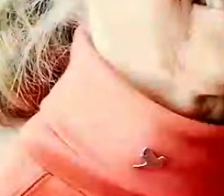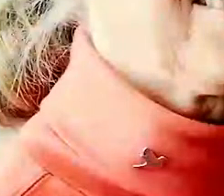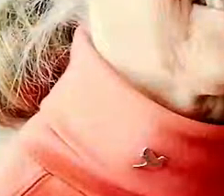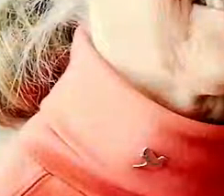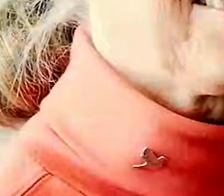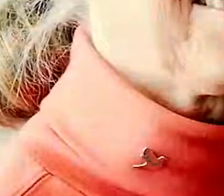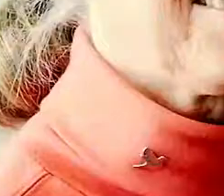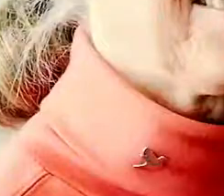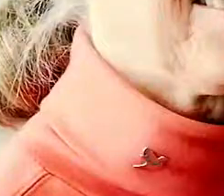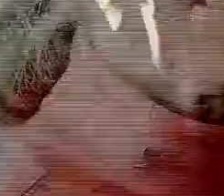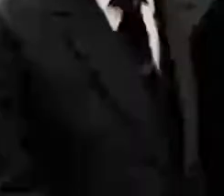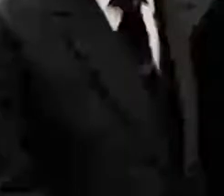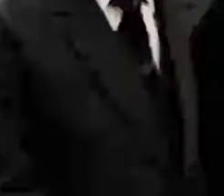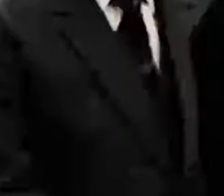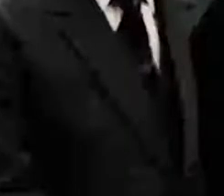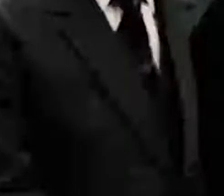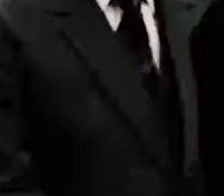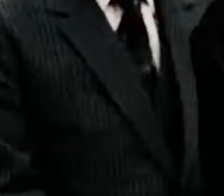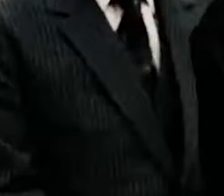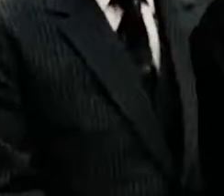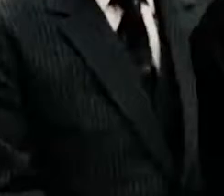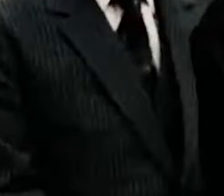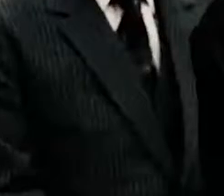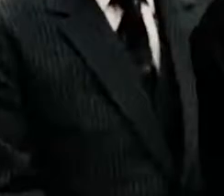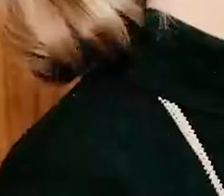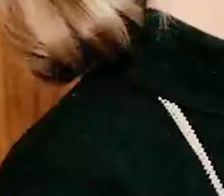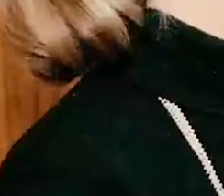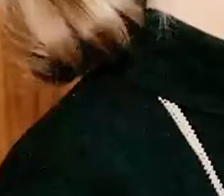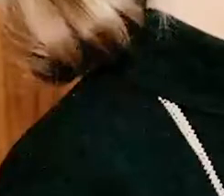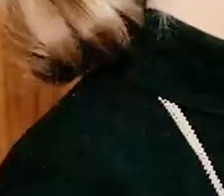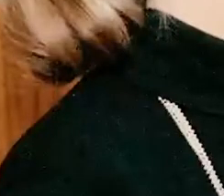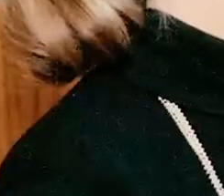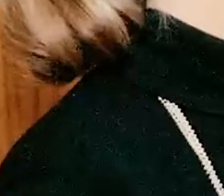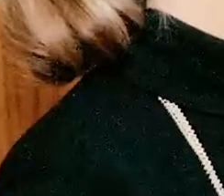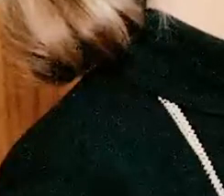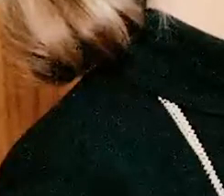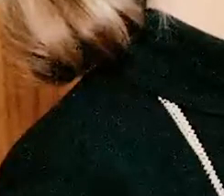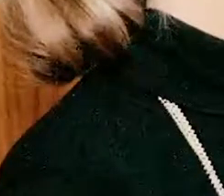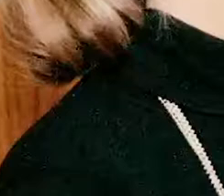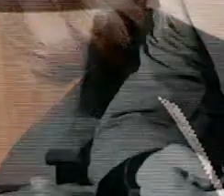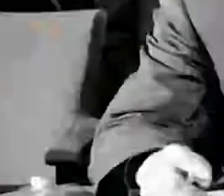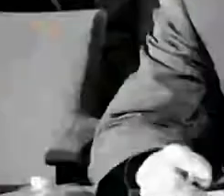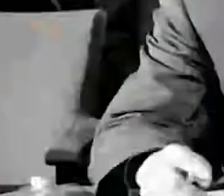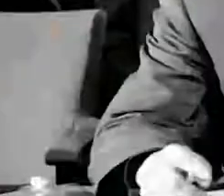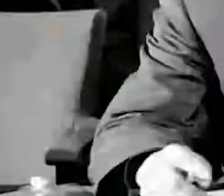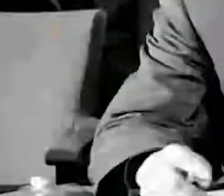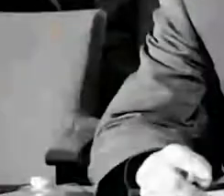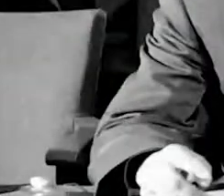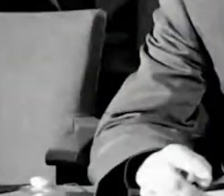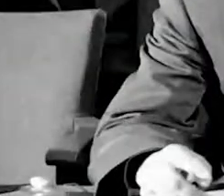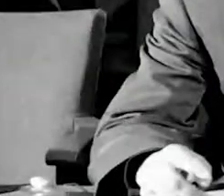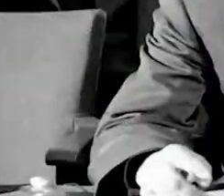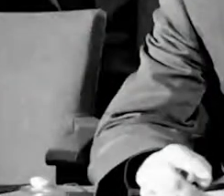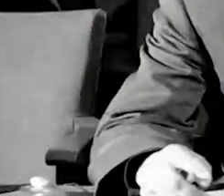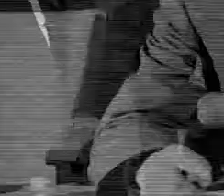El siglo XX vio algunos progresos memorables en términos de igualdad de género. Fue un siglo lleno de mujeres impresionantes que